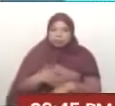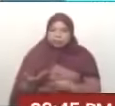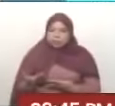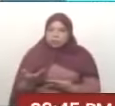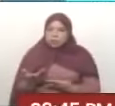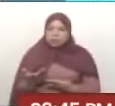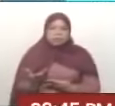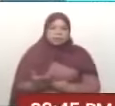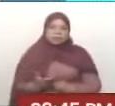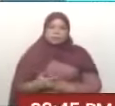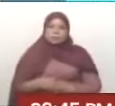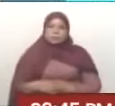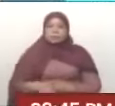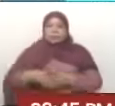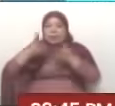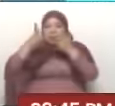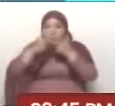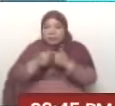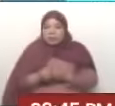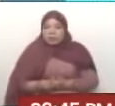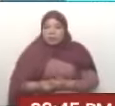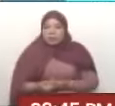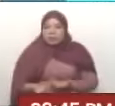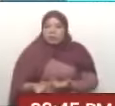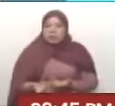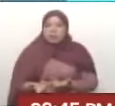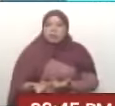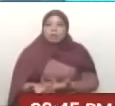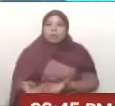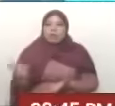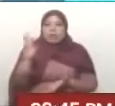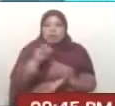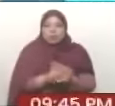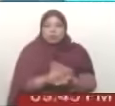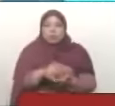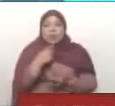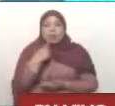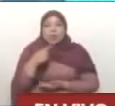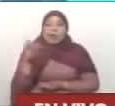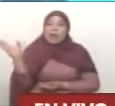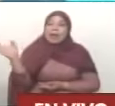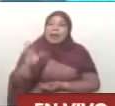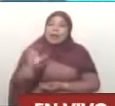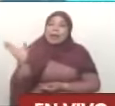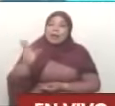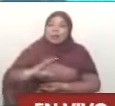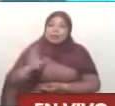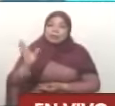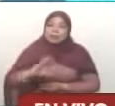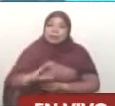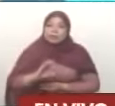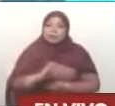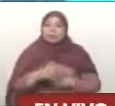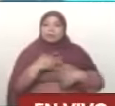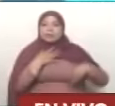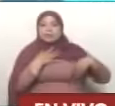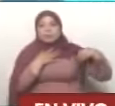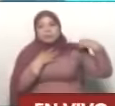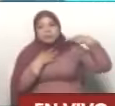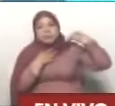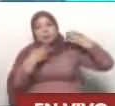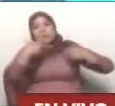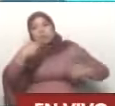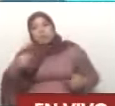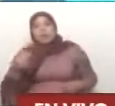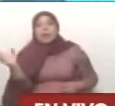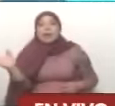Distrito capital es la forma administrativa. Vuelvo a decirlo. La jefa del distrito capital. No,